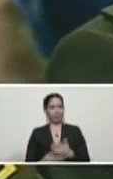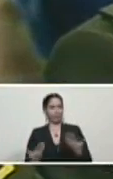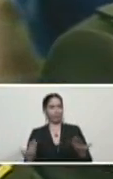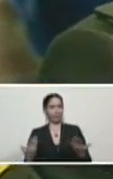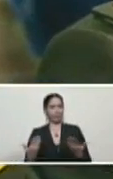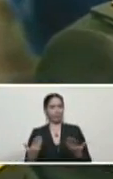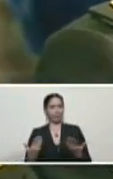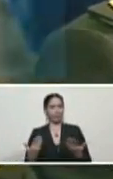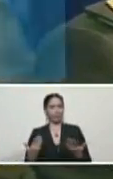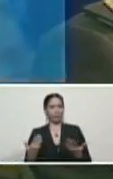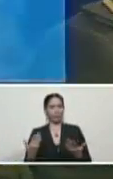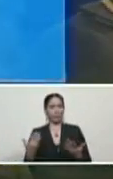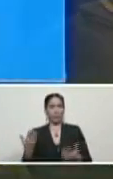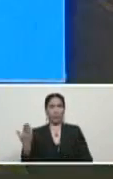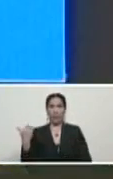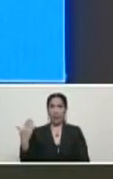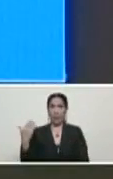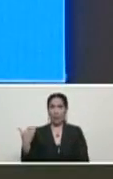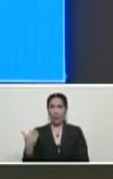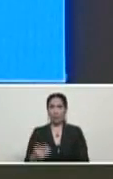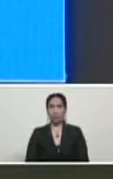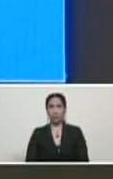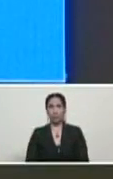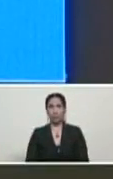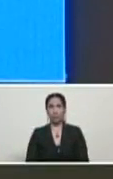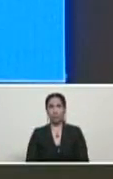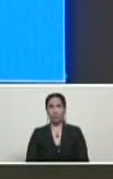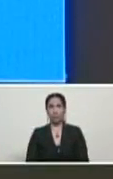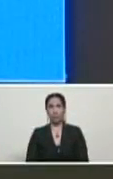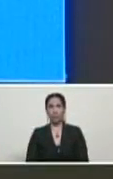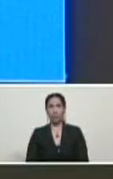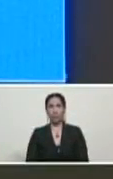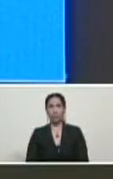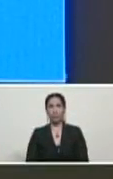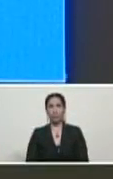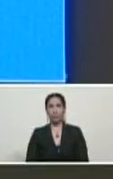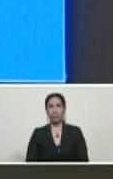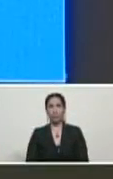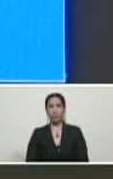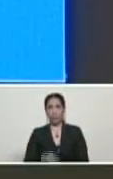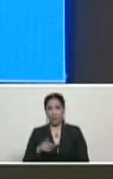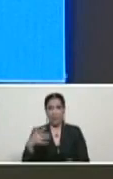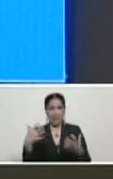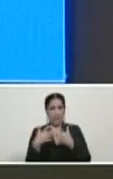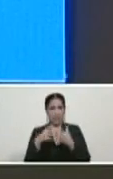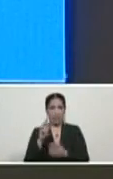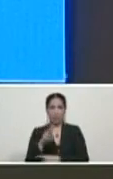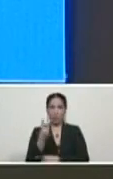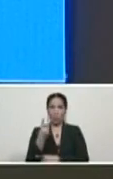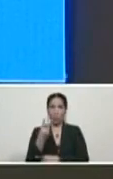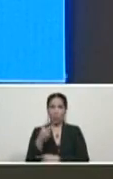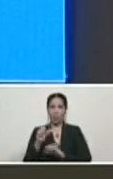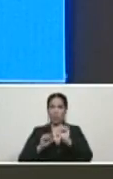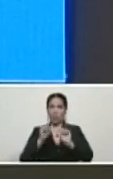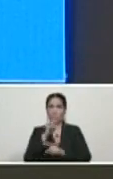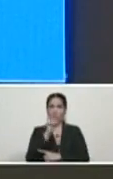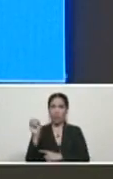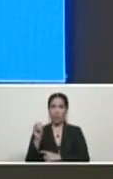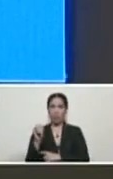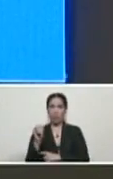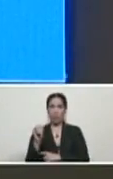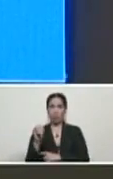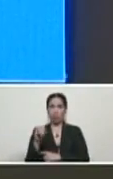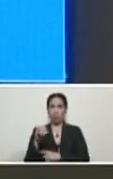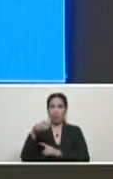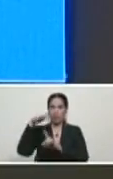En su época Japón invadía, en esa guerra interimperialista, la segunda del siglo XX... invadía lo que